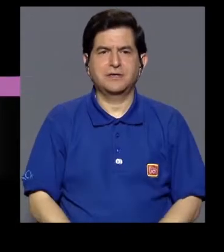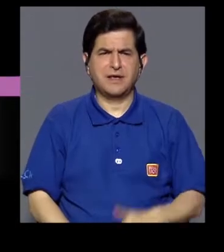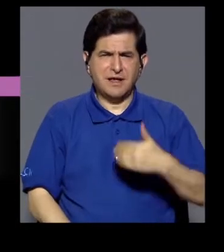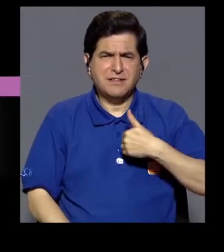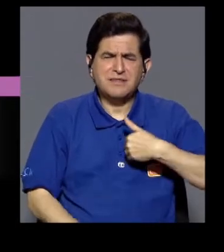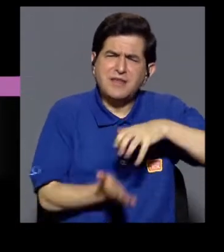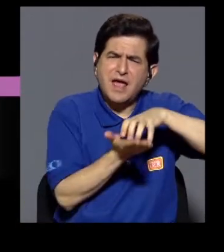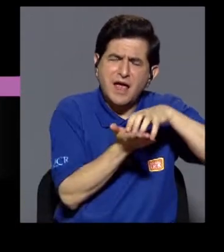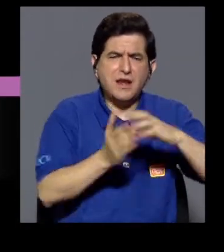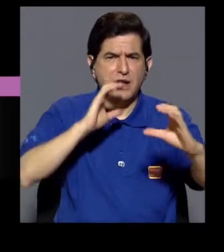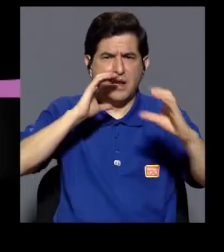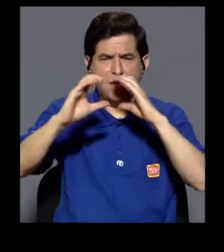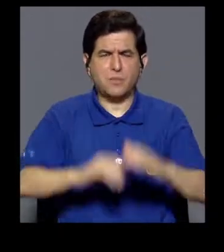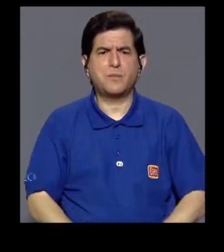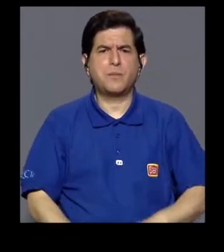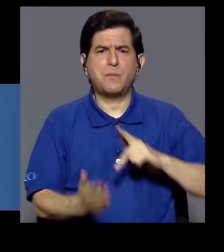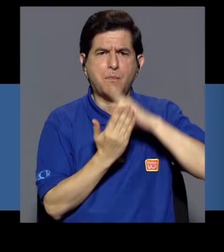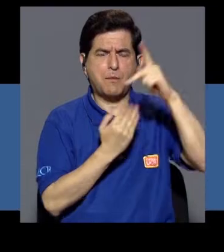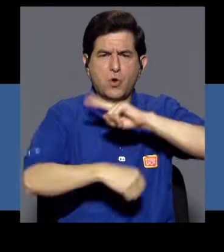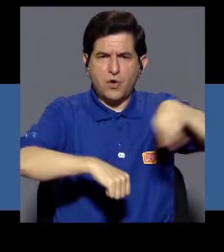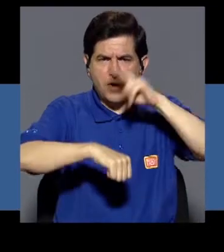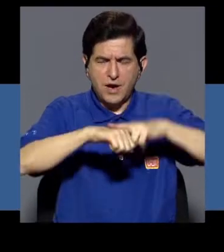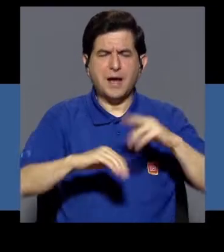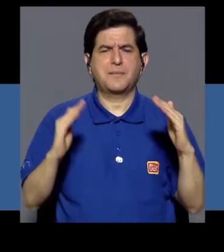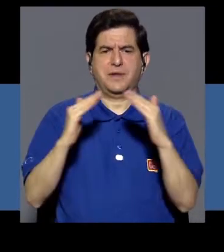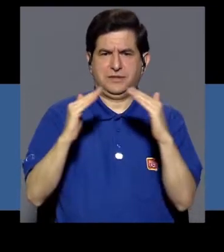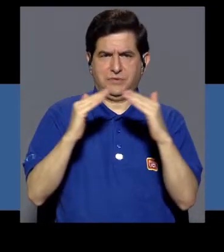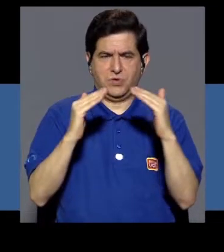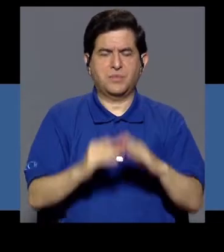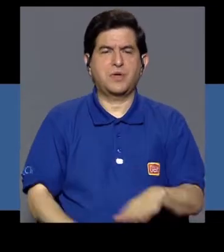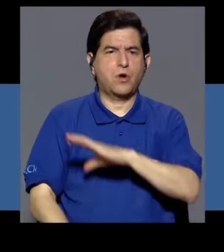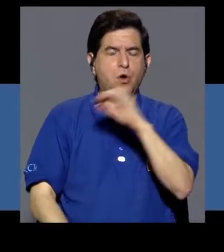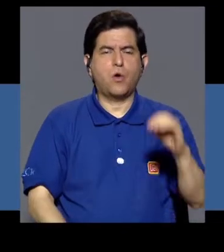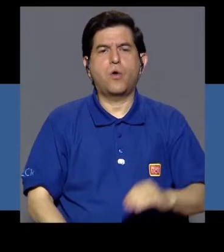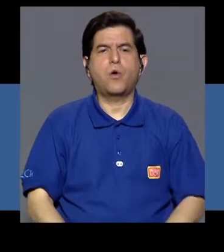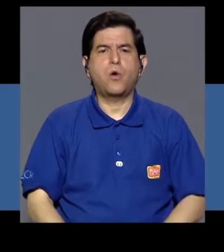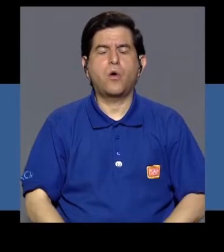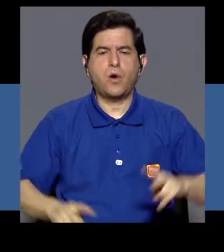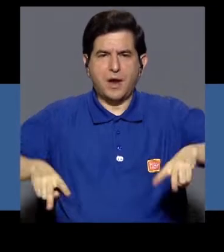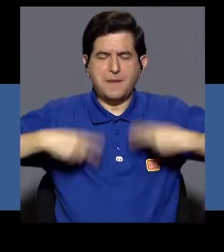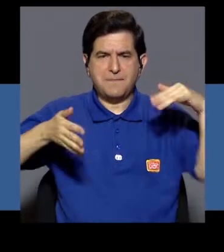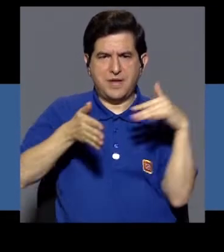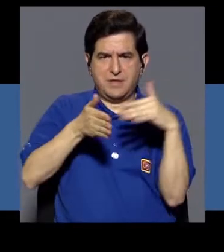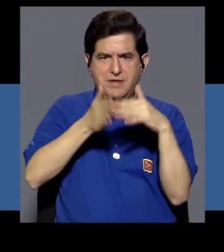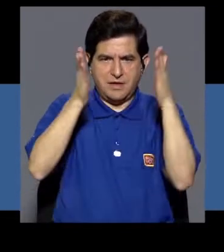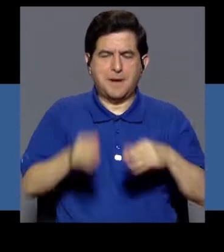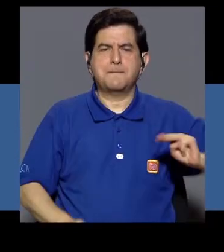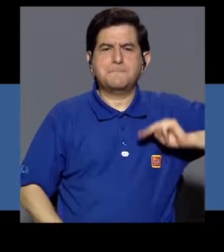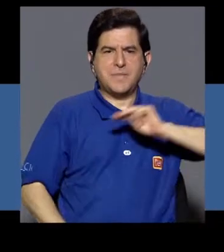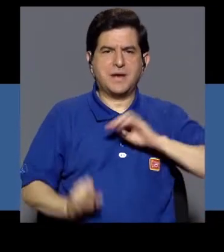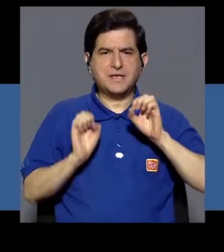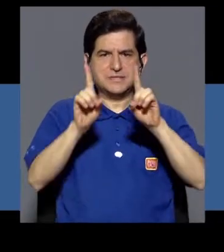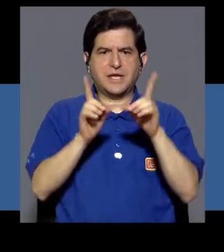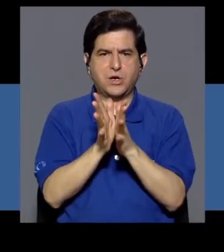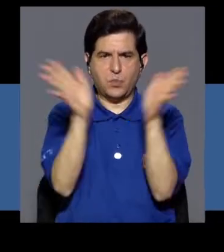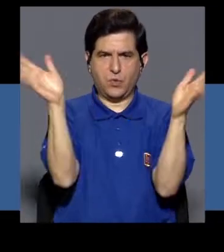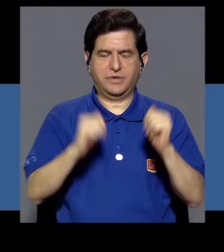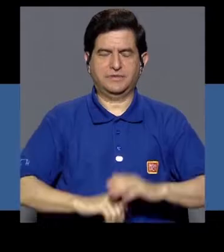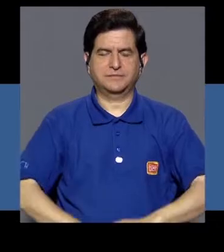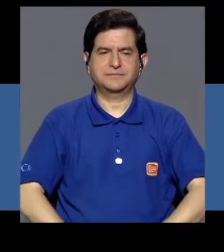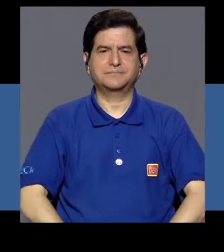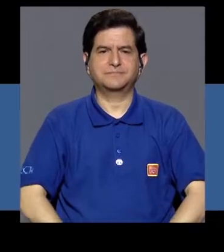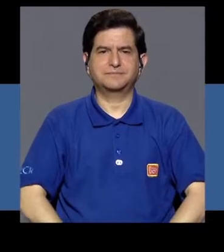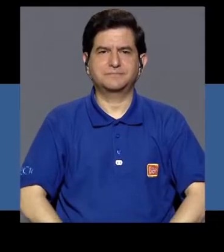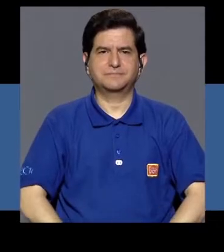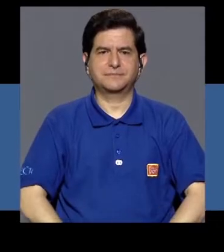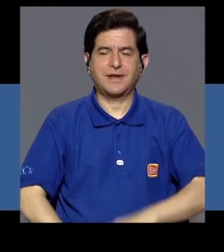donde dice Bullying. Si tiene alguna duda, puede contactar al Plan Nacional de Convivencia o a la Dirección de Vida Estudiantil del Ministerio de